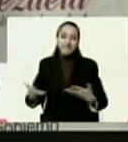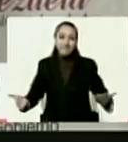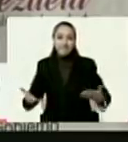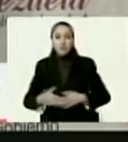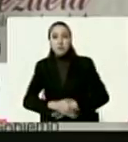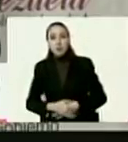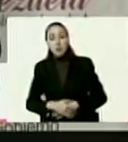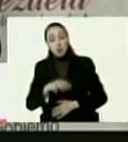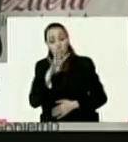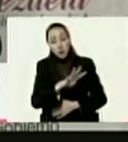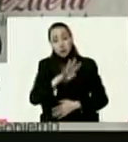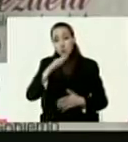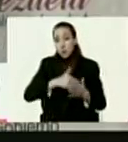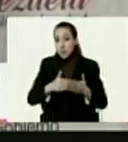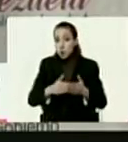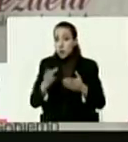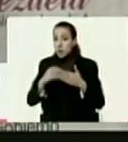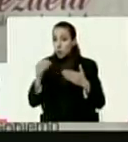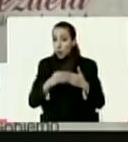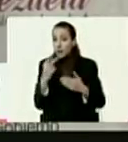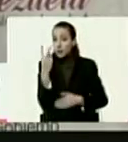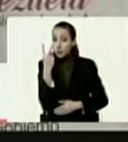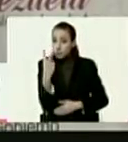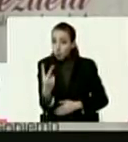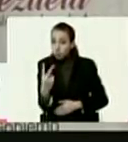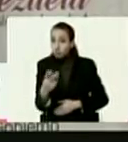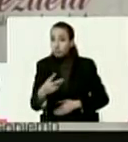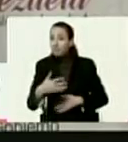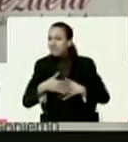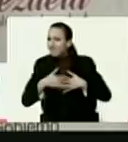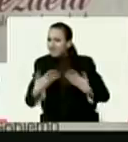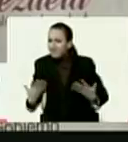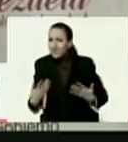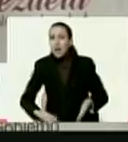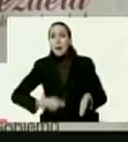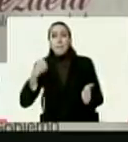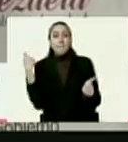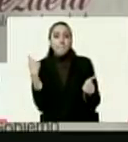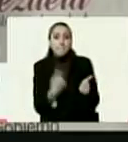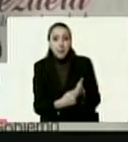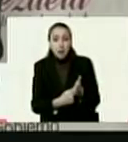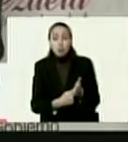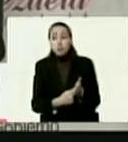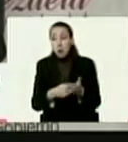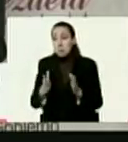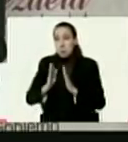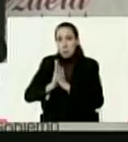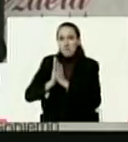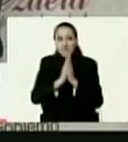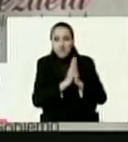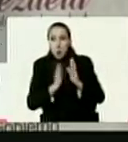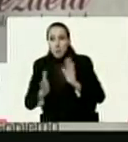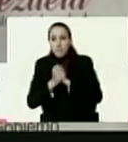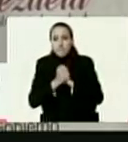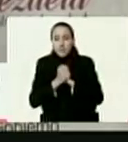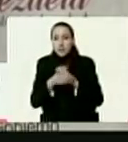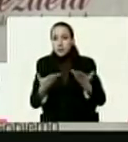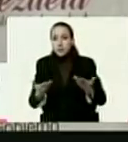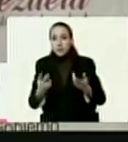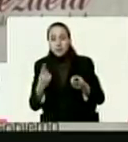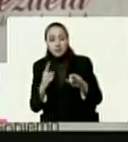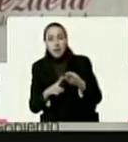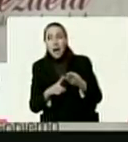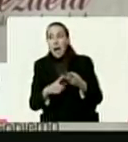400 millones de dólares para dos cosas: para financiar favores, para financiar